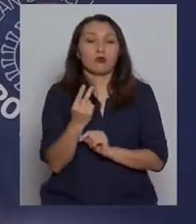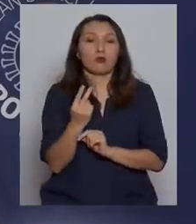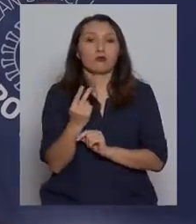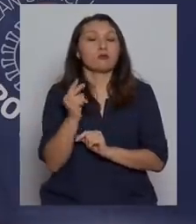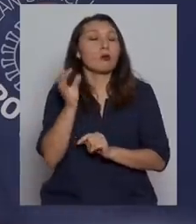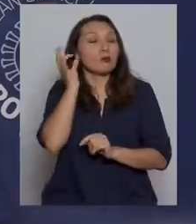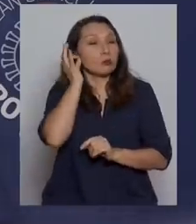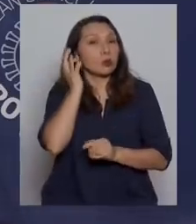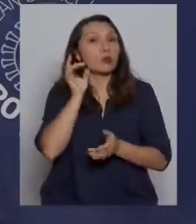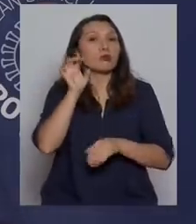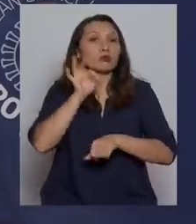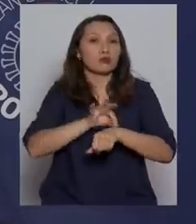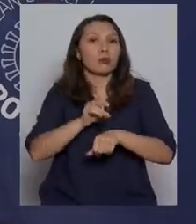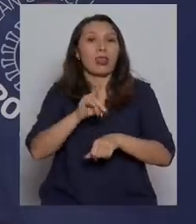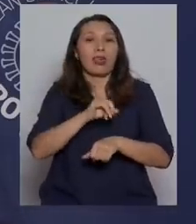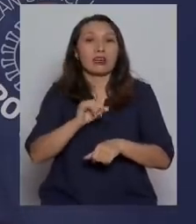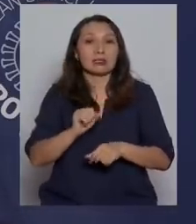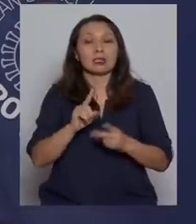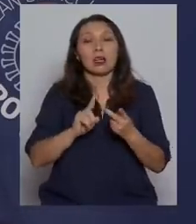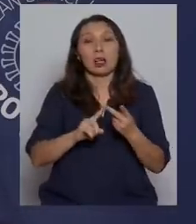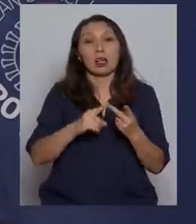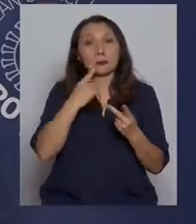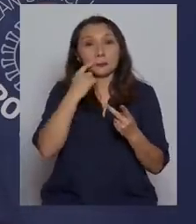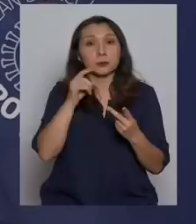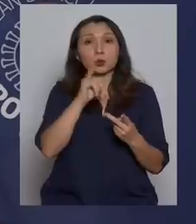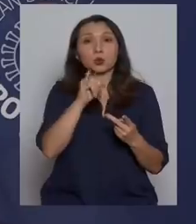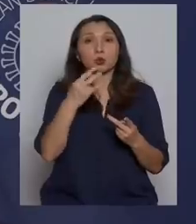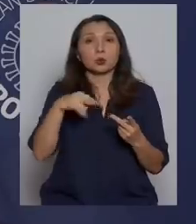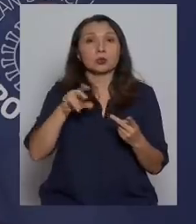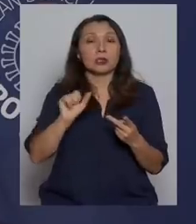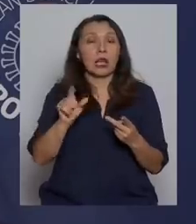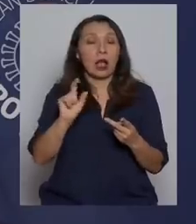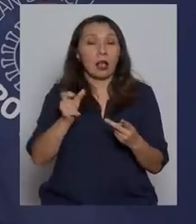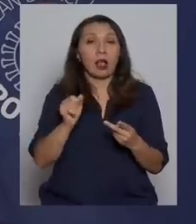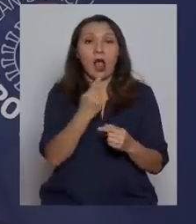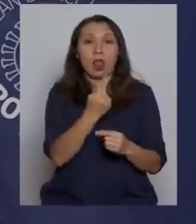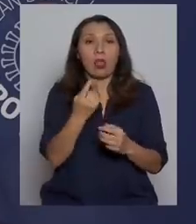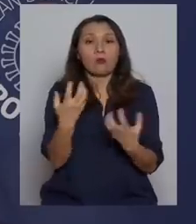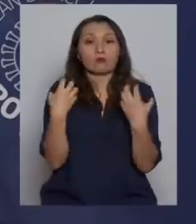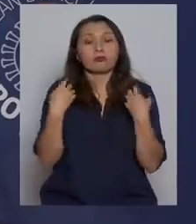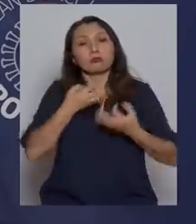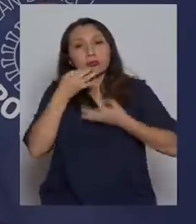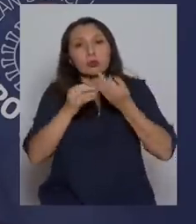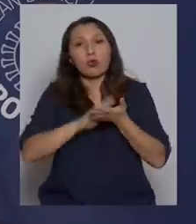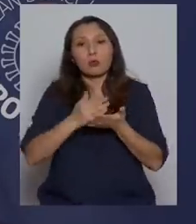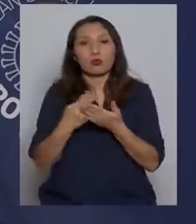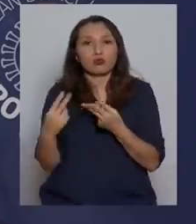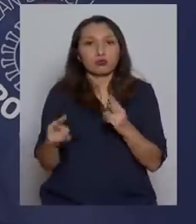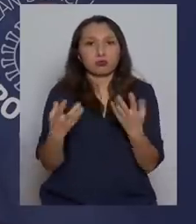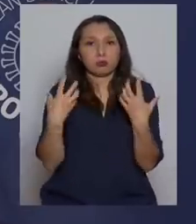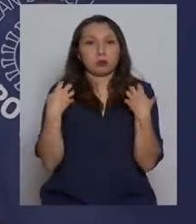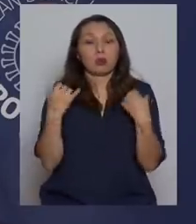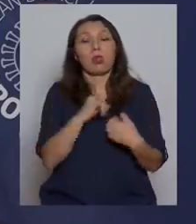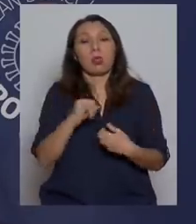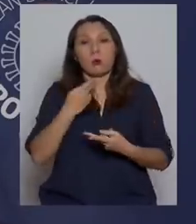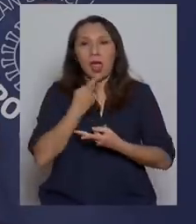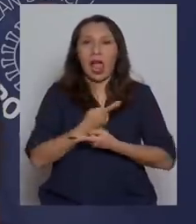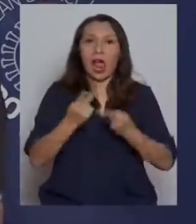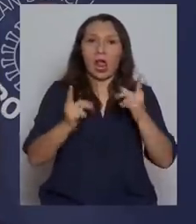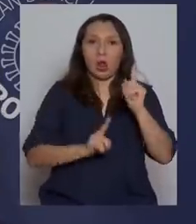a la doctora Daza, don Arturo Zúñiga, para que den cuenta de sus respectivas tareas, y después voy a hacer algunos anuncios